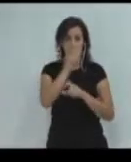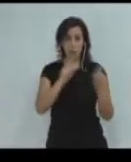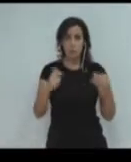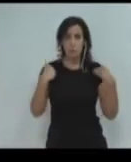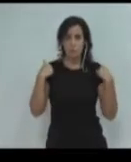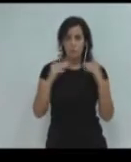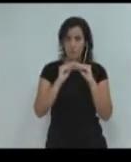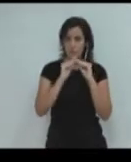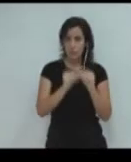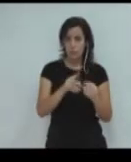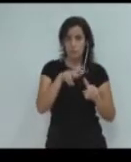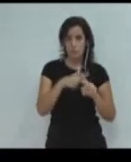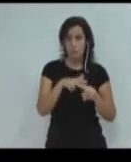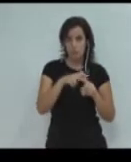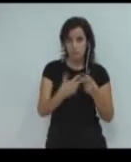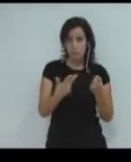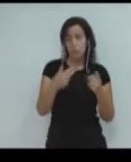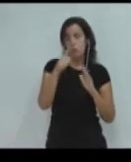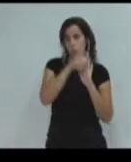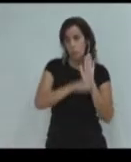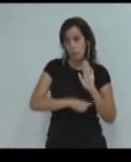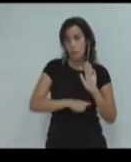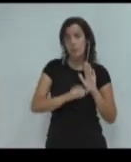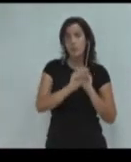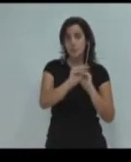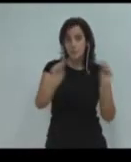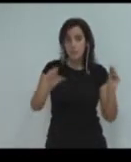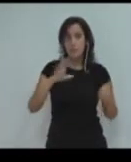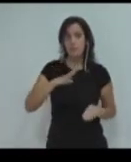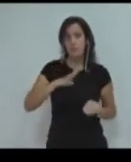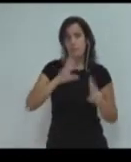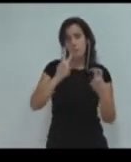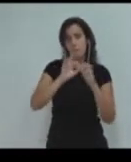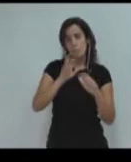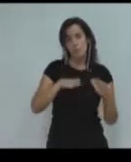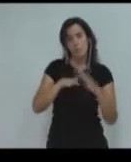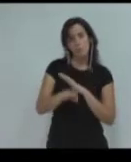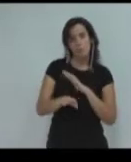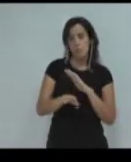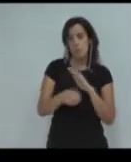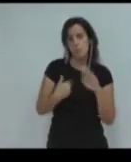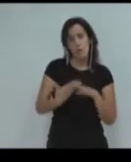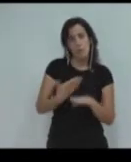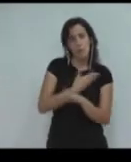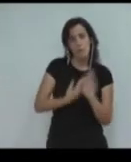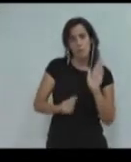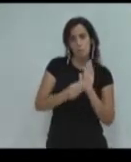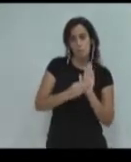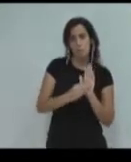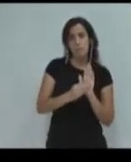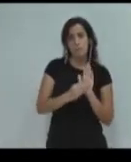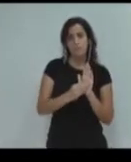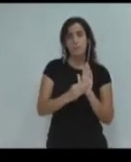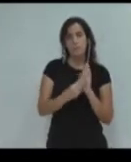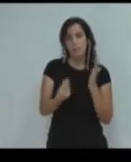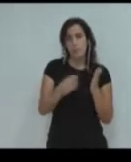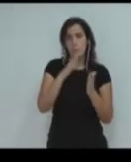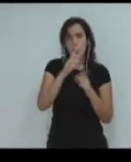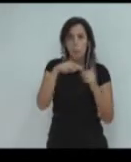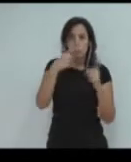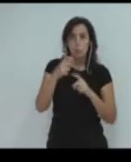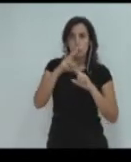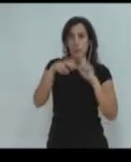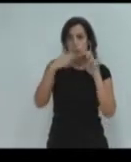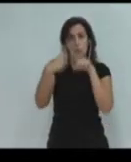de herramientas, de programas, que por favor contemplen el tema de la accesibilidad por las implicaciones que tiene el incorporar modificaciones,